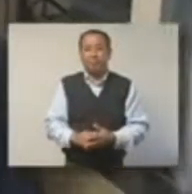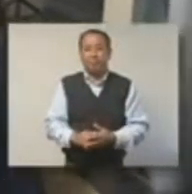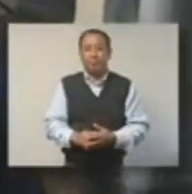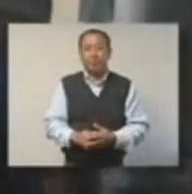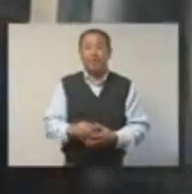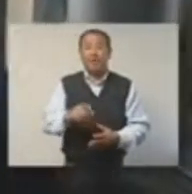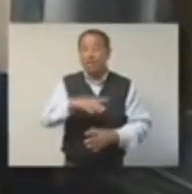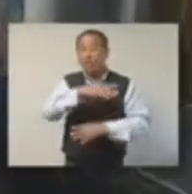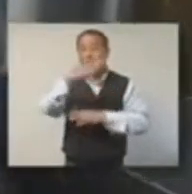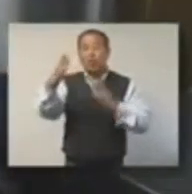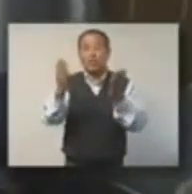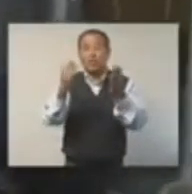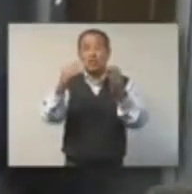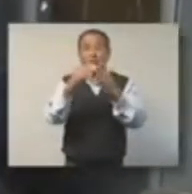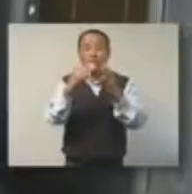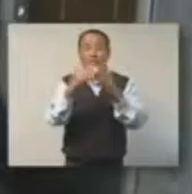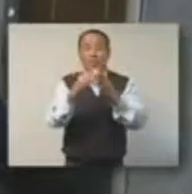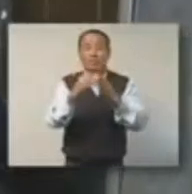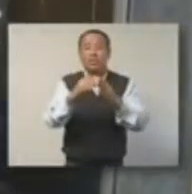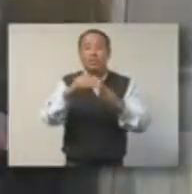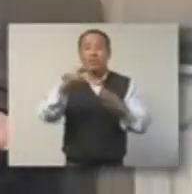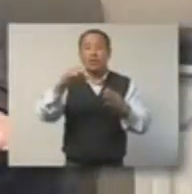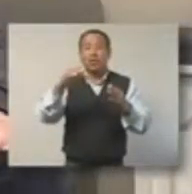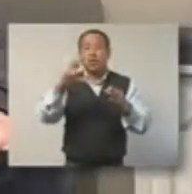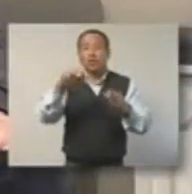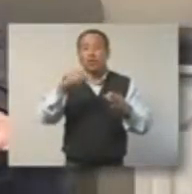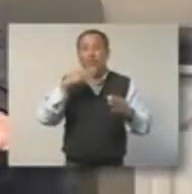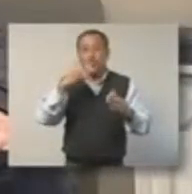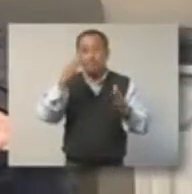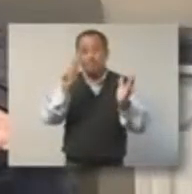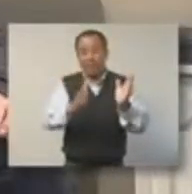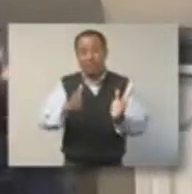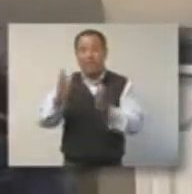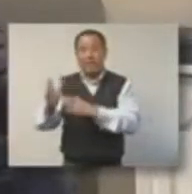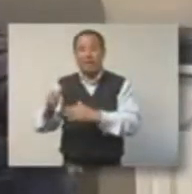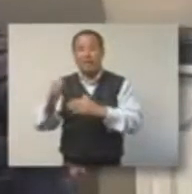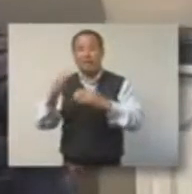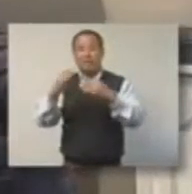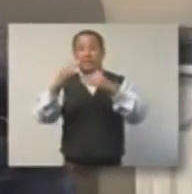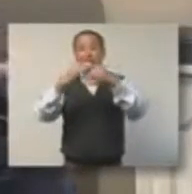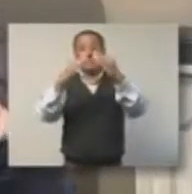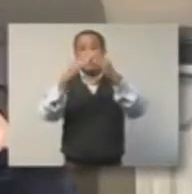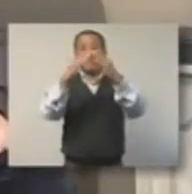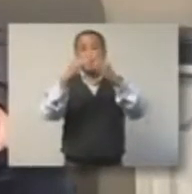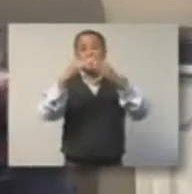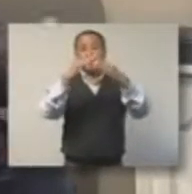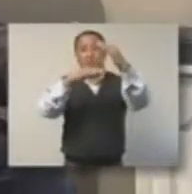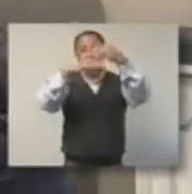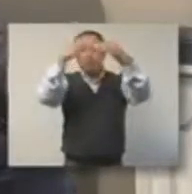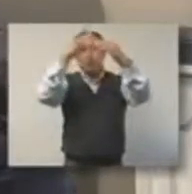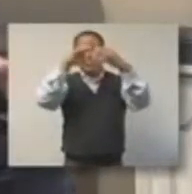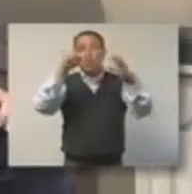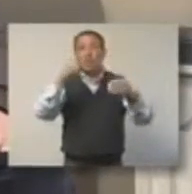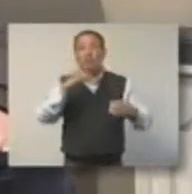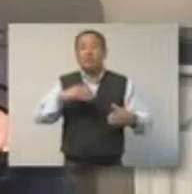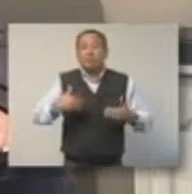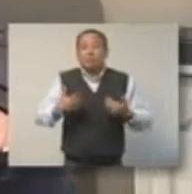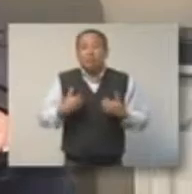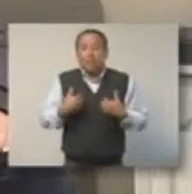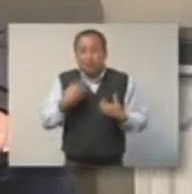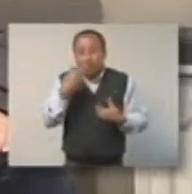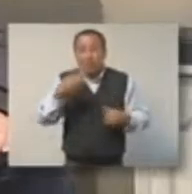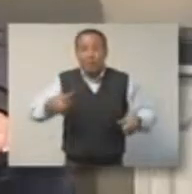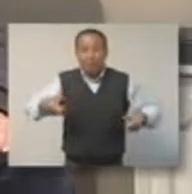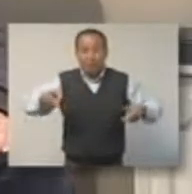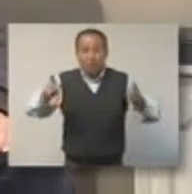La ciudad y los edificios no están preparados para que las personas que nos desplazamos o somos usuarias de silla de